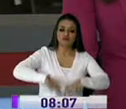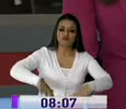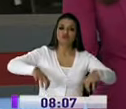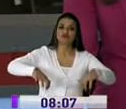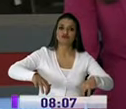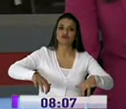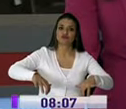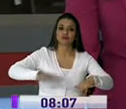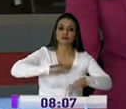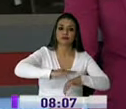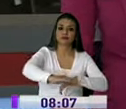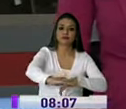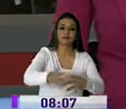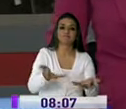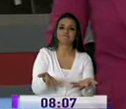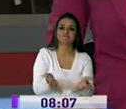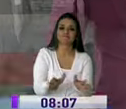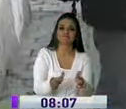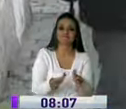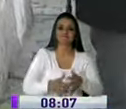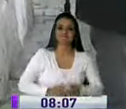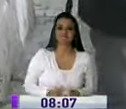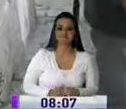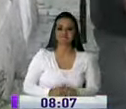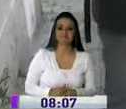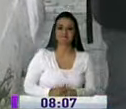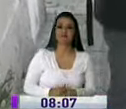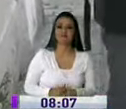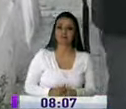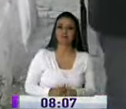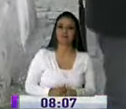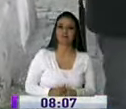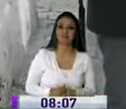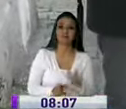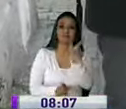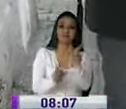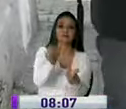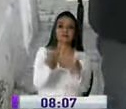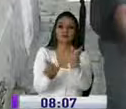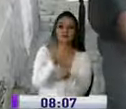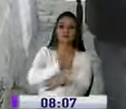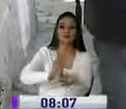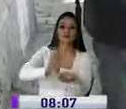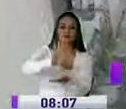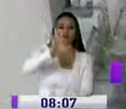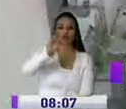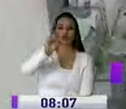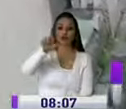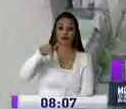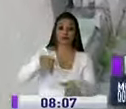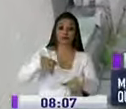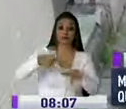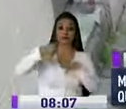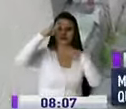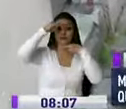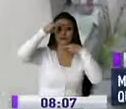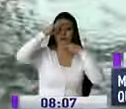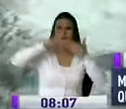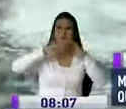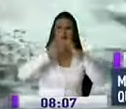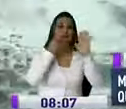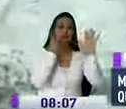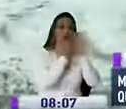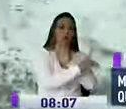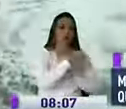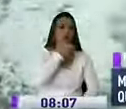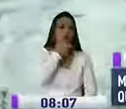sin pavimentar. La solicitud la hicieron los vecinos de La Tola a través de este, su primer noticiero de la comunidad. Se